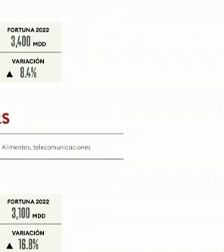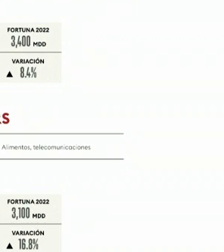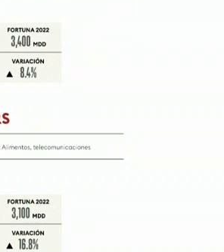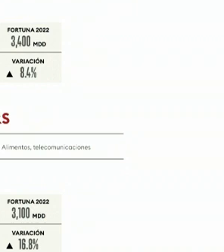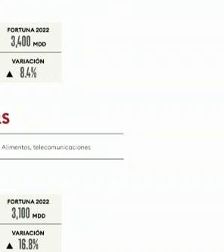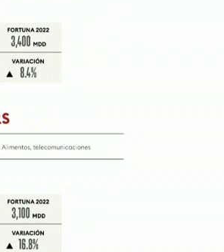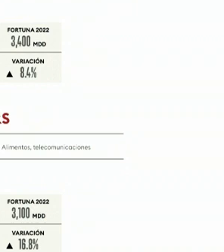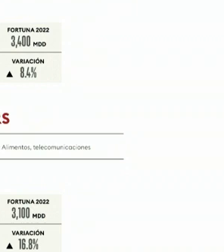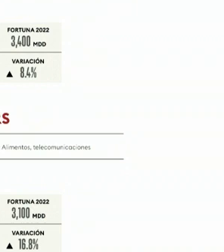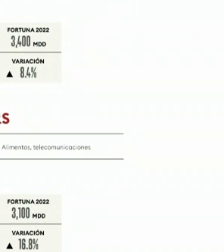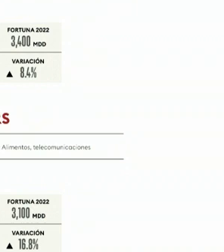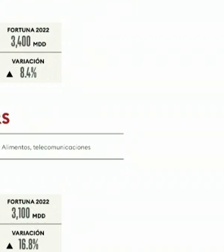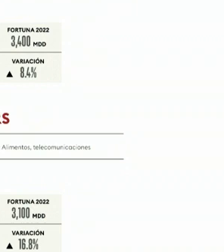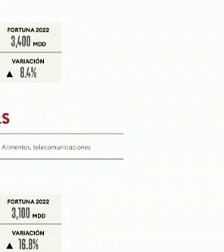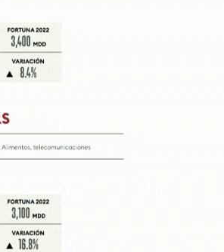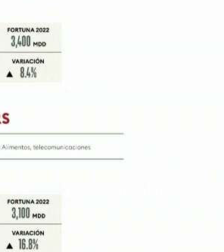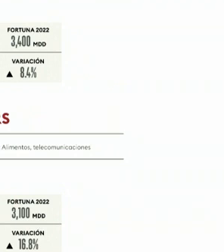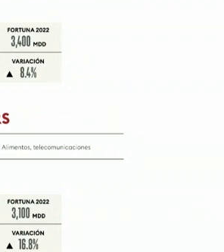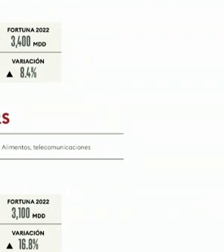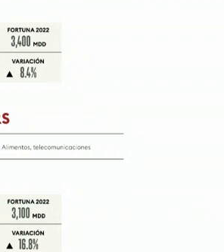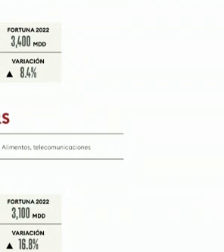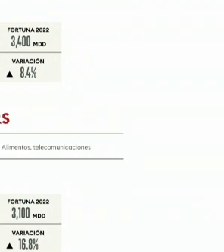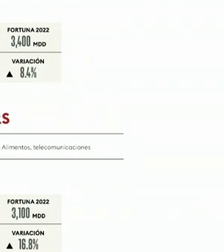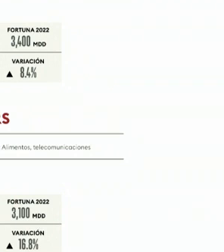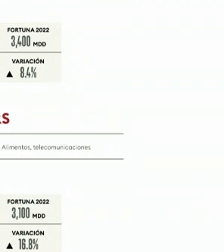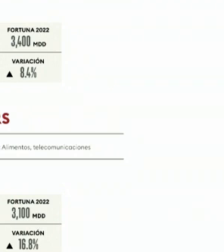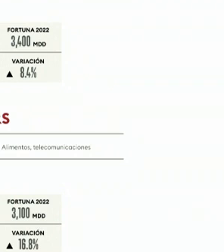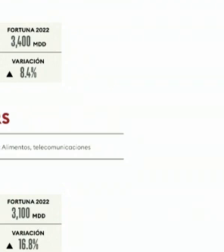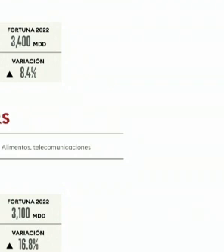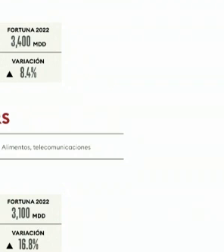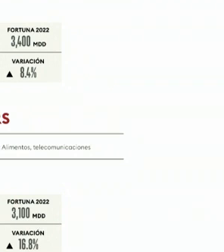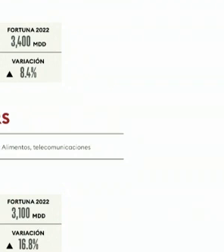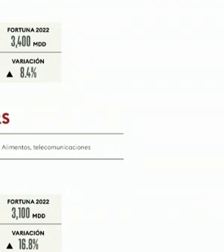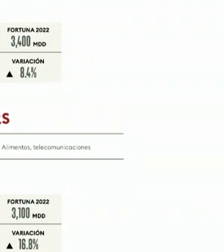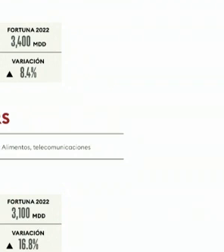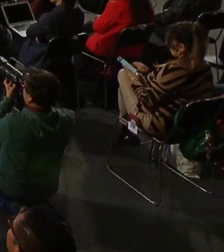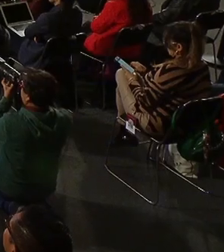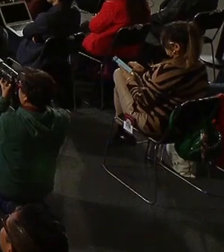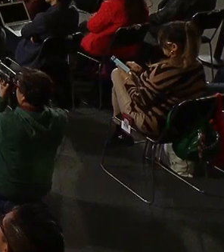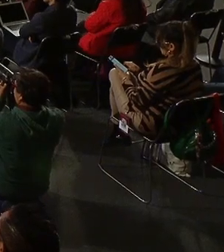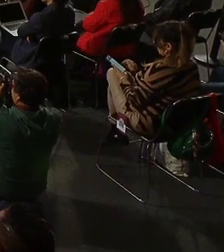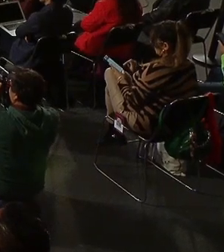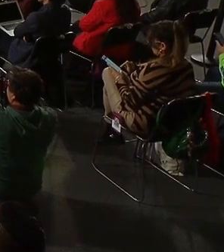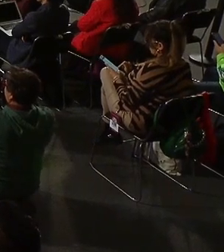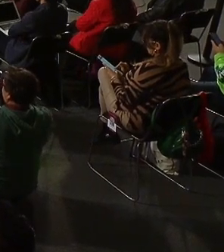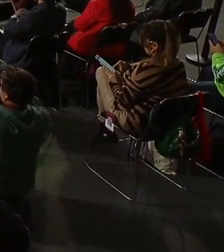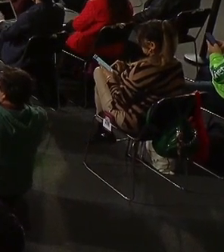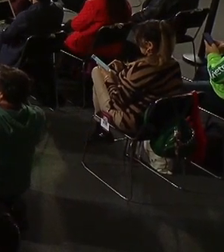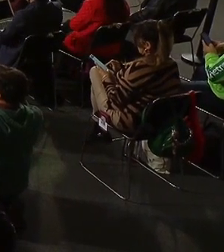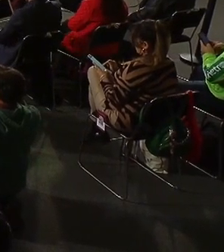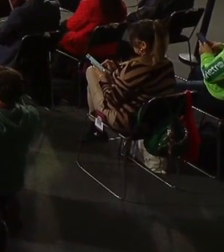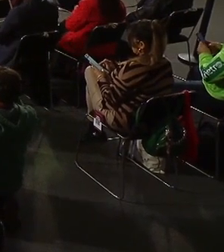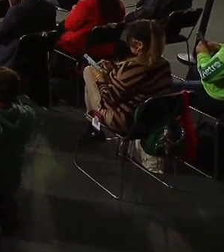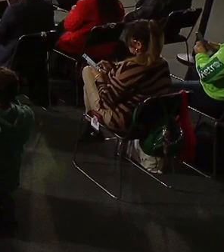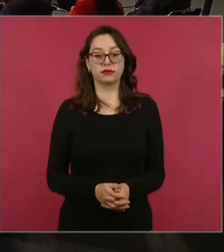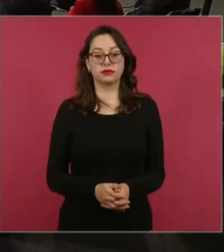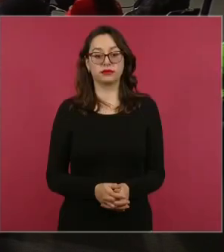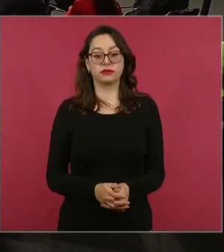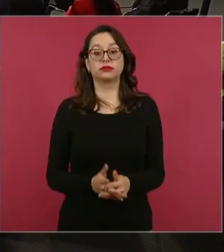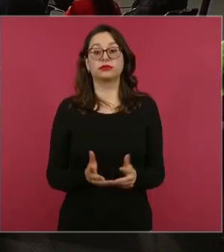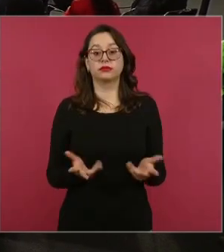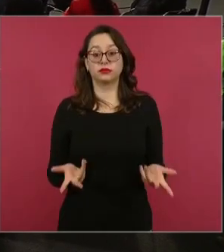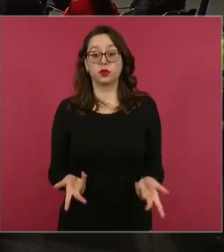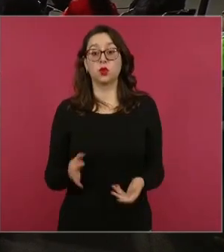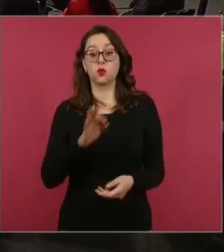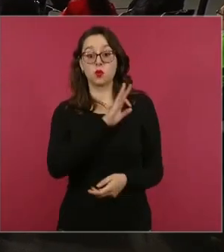Robinson los burs es es Bachoco pero ya lo dejamos ahí entonces este si ustedes se